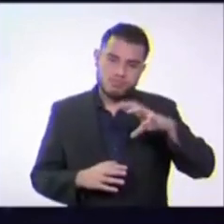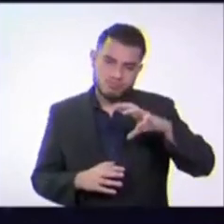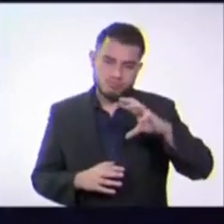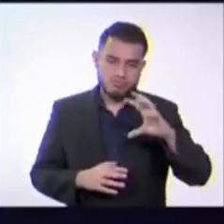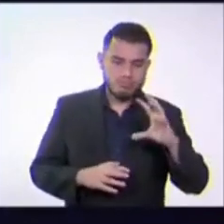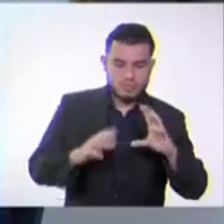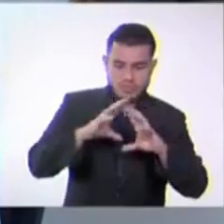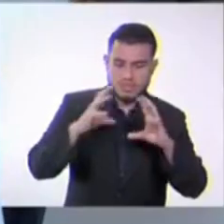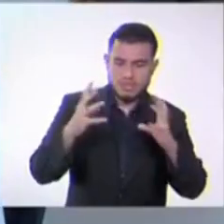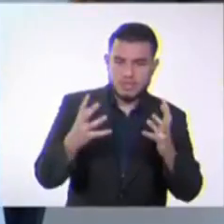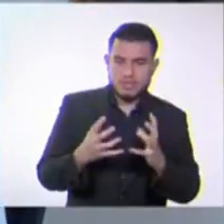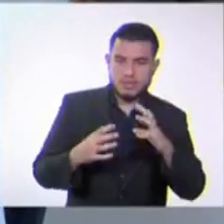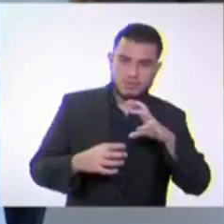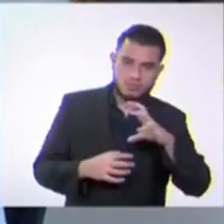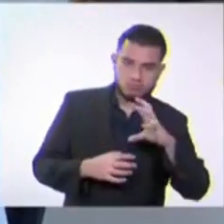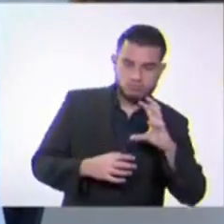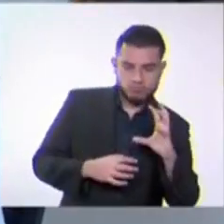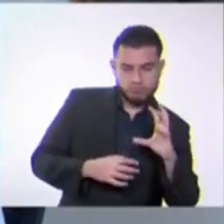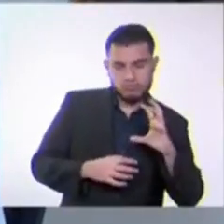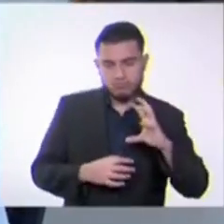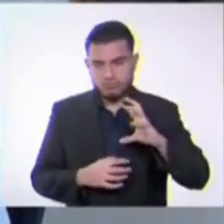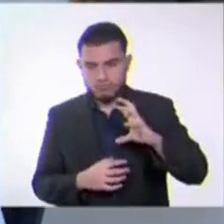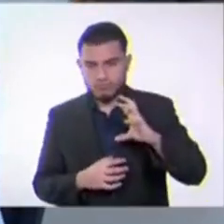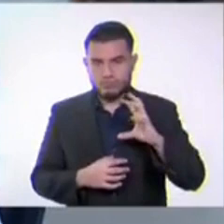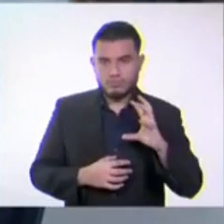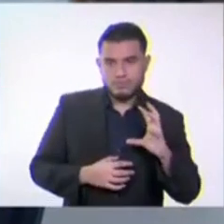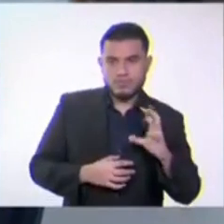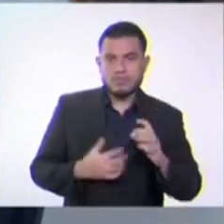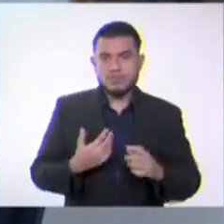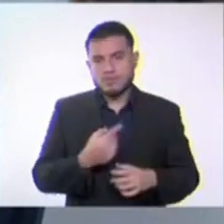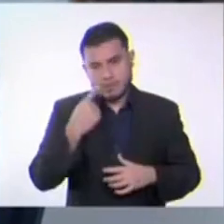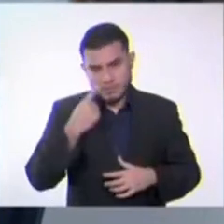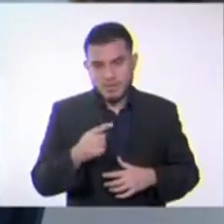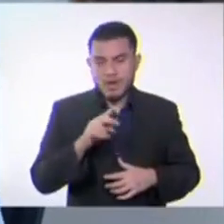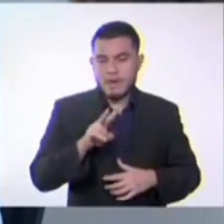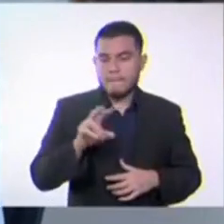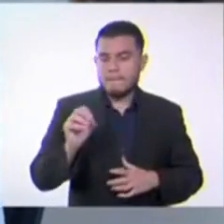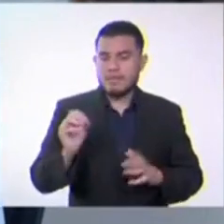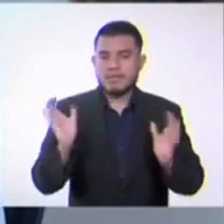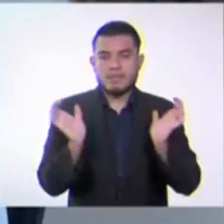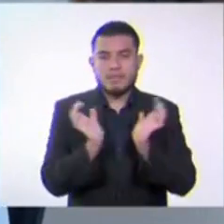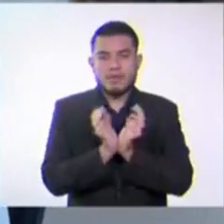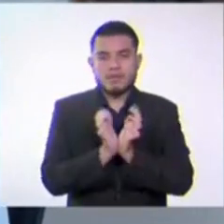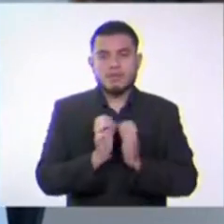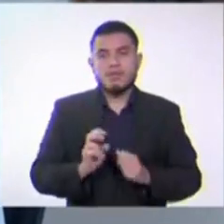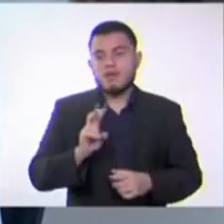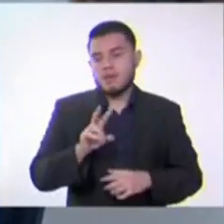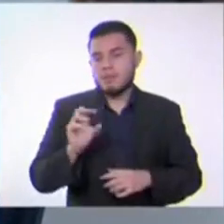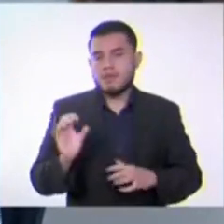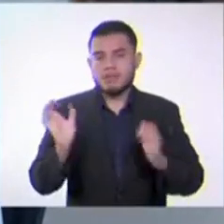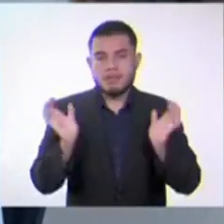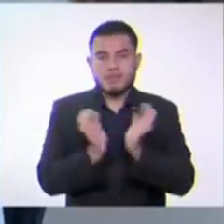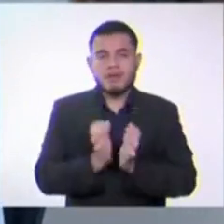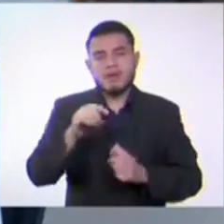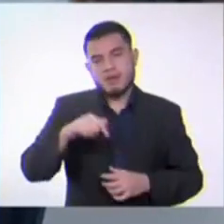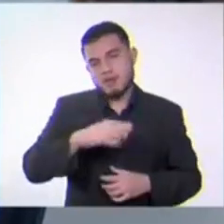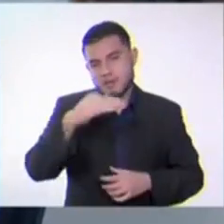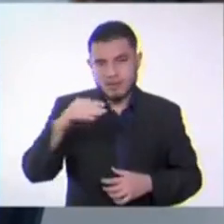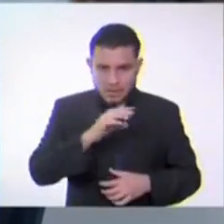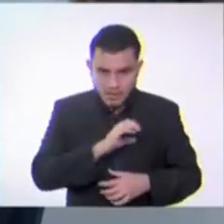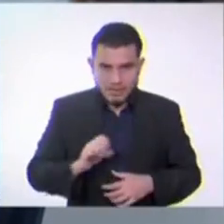Tierra. Por ejemplo, si nos vamos al 20 de marzo, el 20 de marzo aquí en El